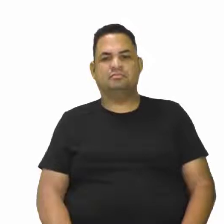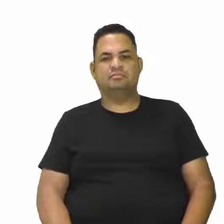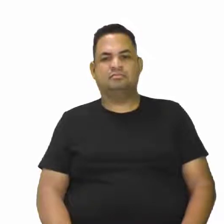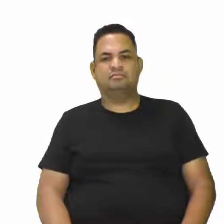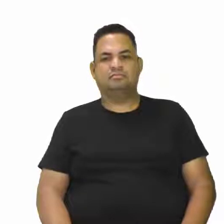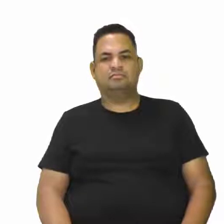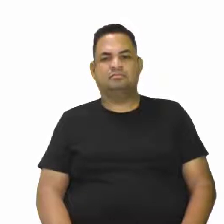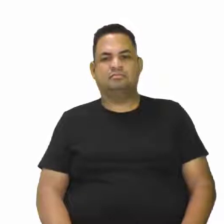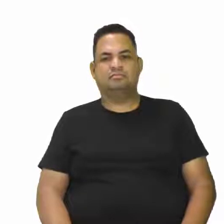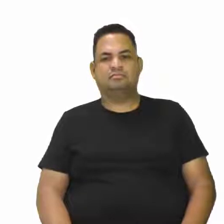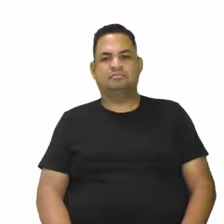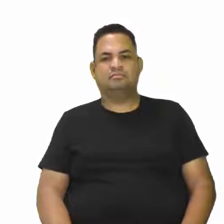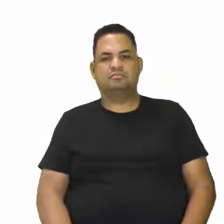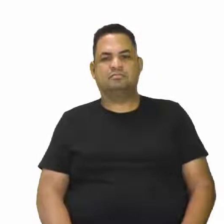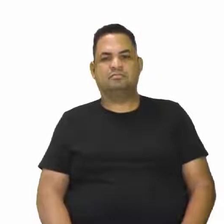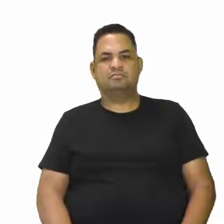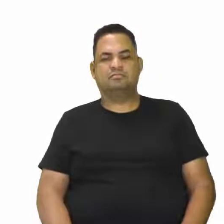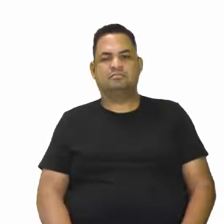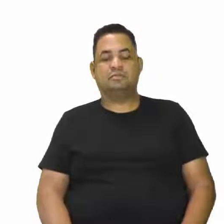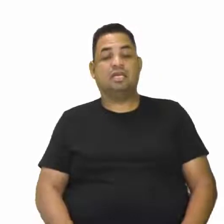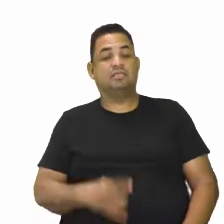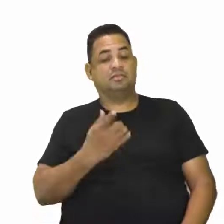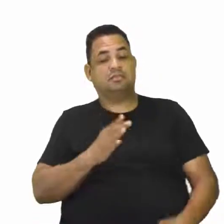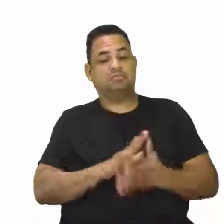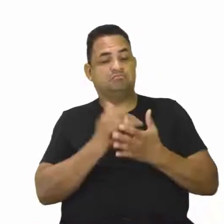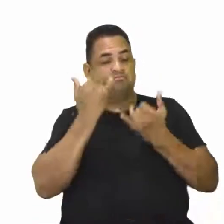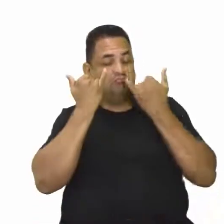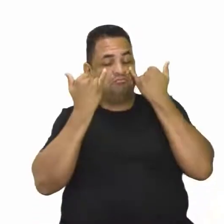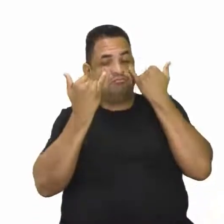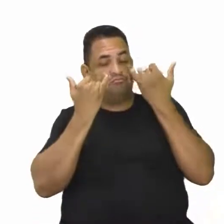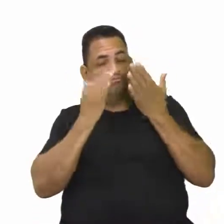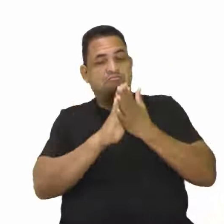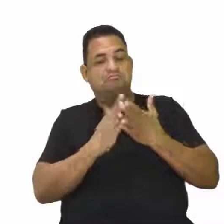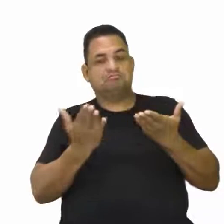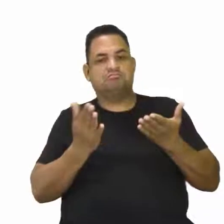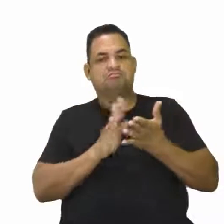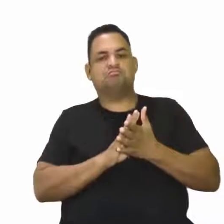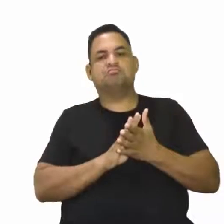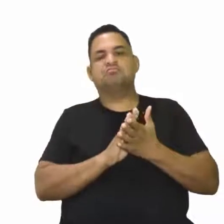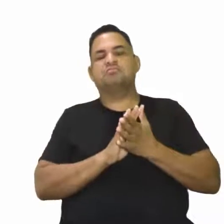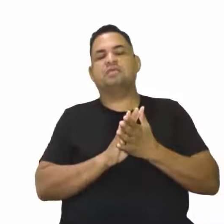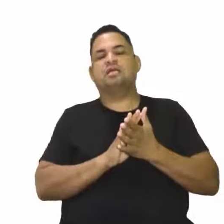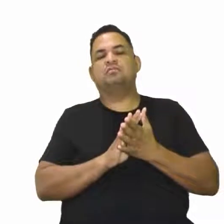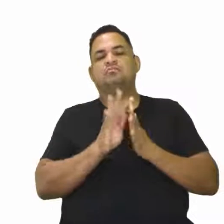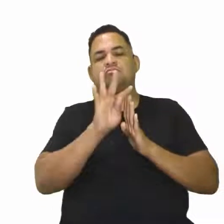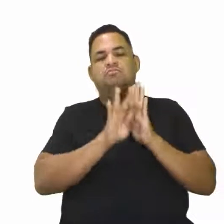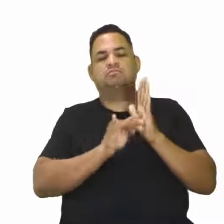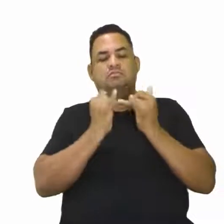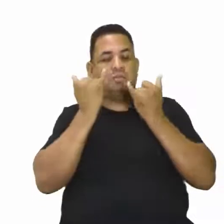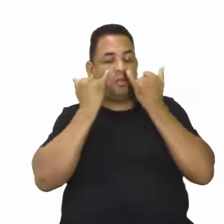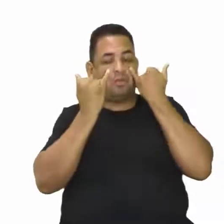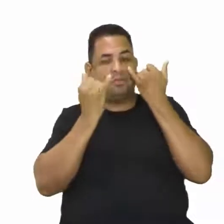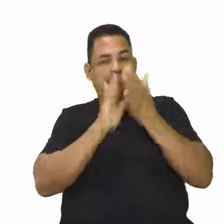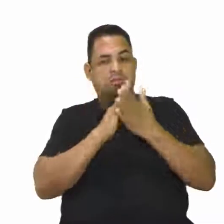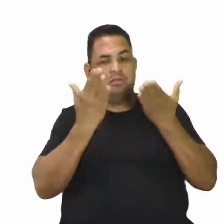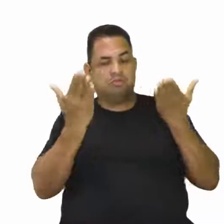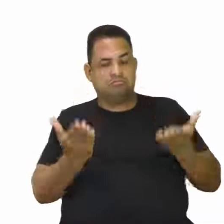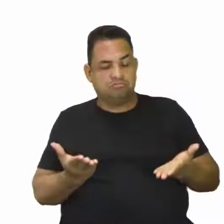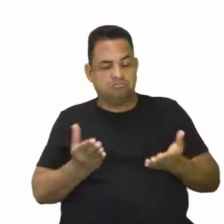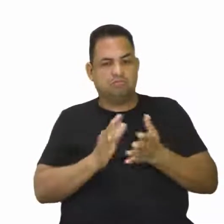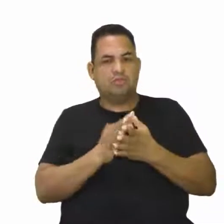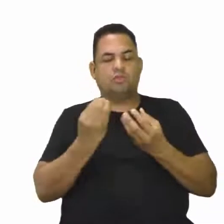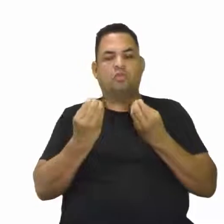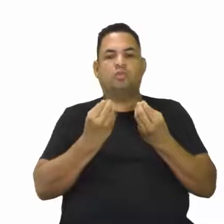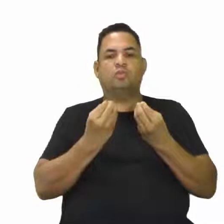la pua. Então ali ele está informando, é um texto informativo que vai dizer ali